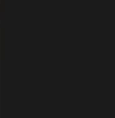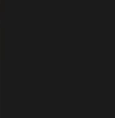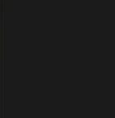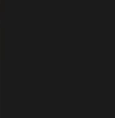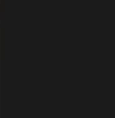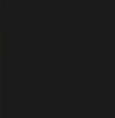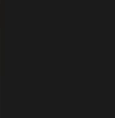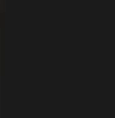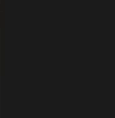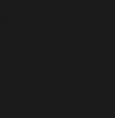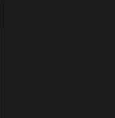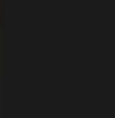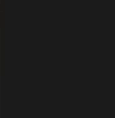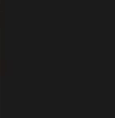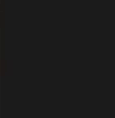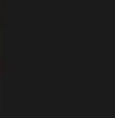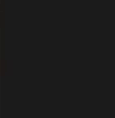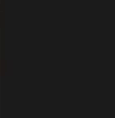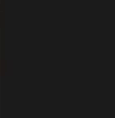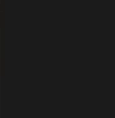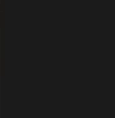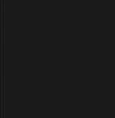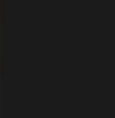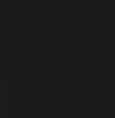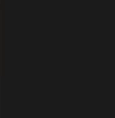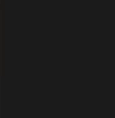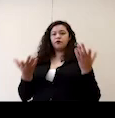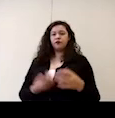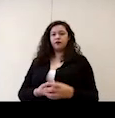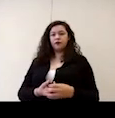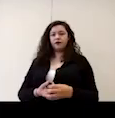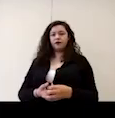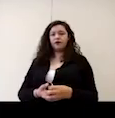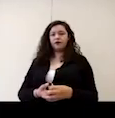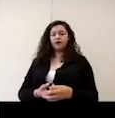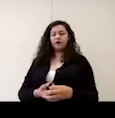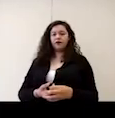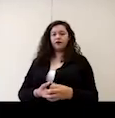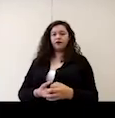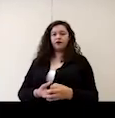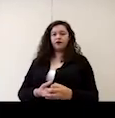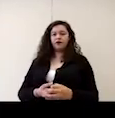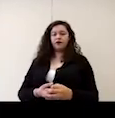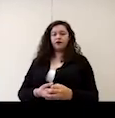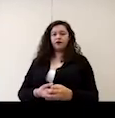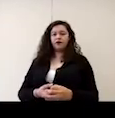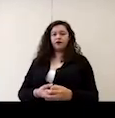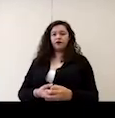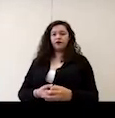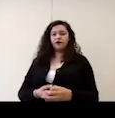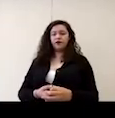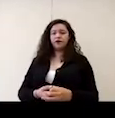es todo quedó claro me voy a permitir compartir la pantalla licenciada sí bien